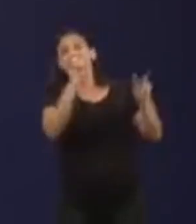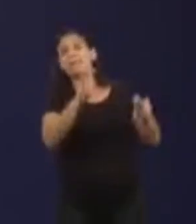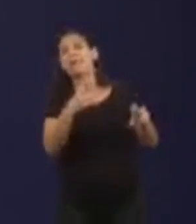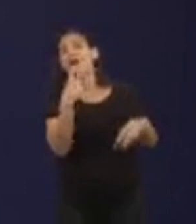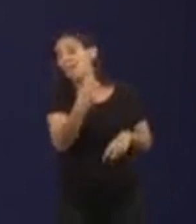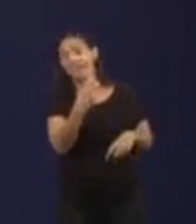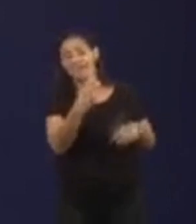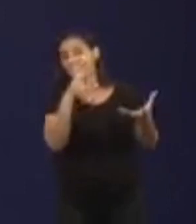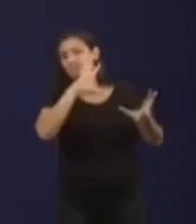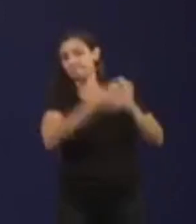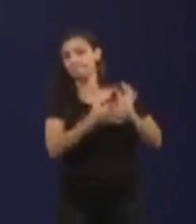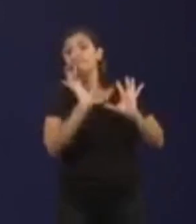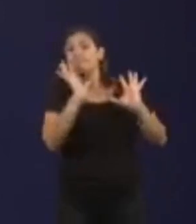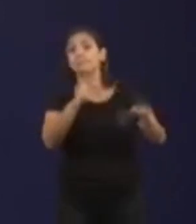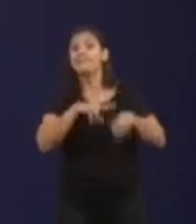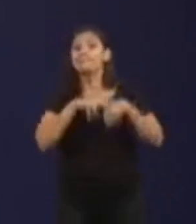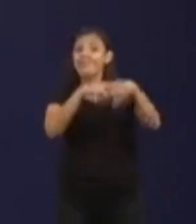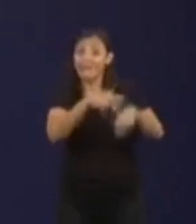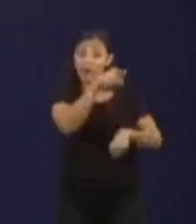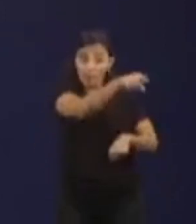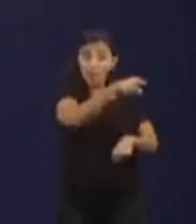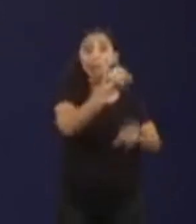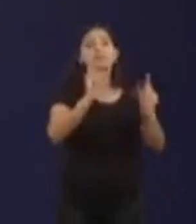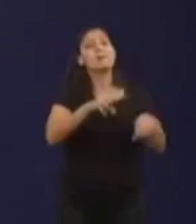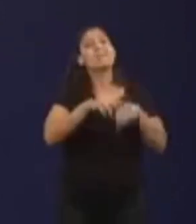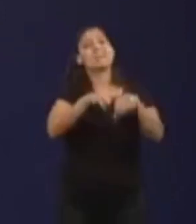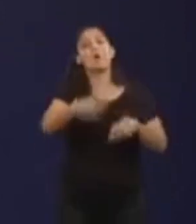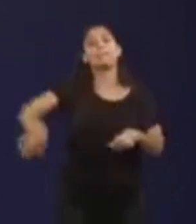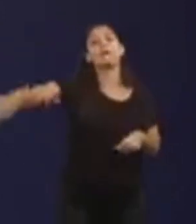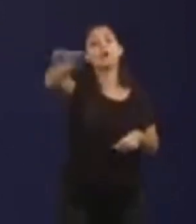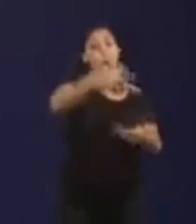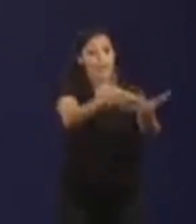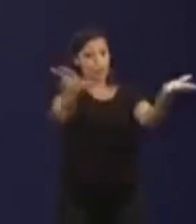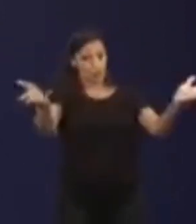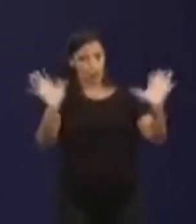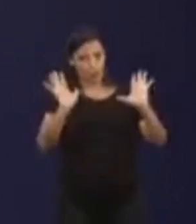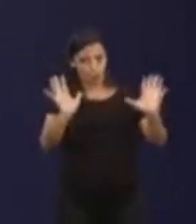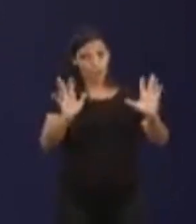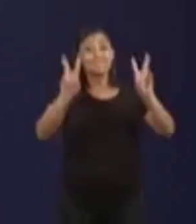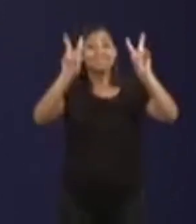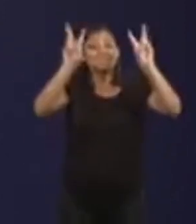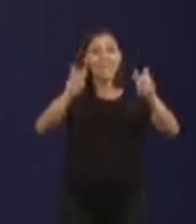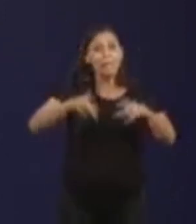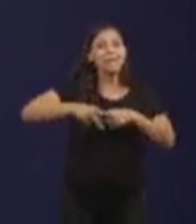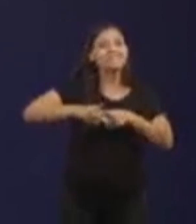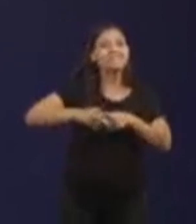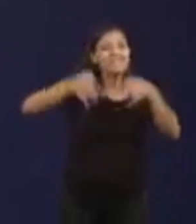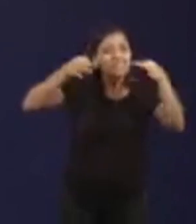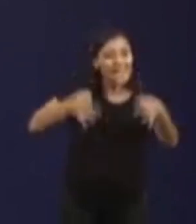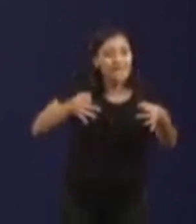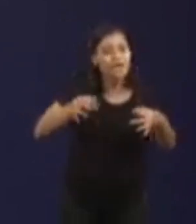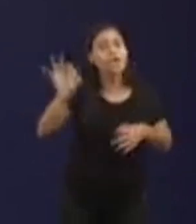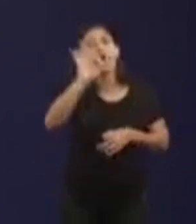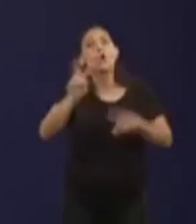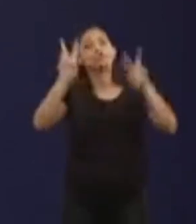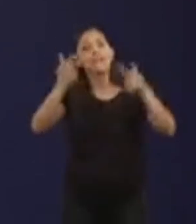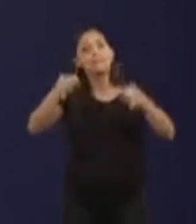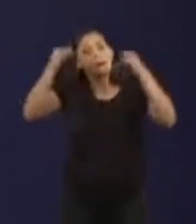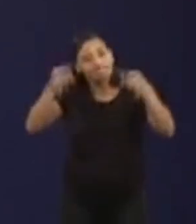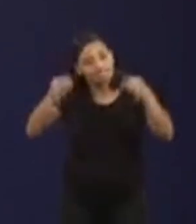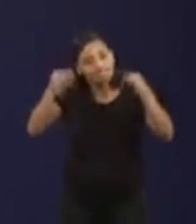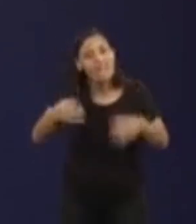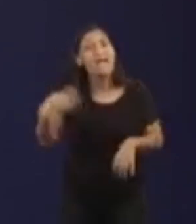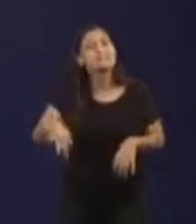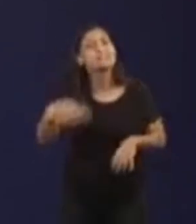tanto le recomiendo a usted y a todos que los temas técnicos y temas específicos del